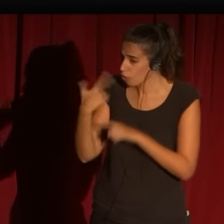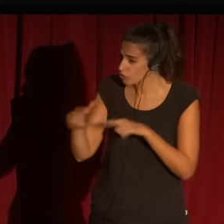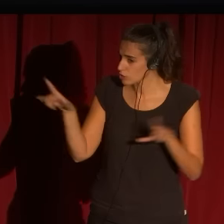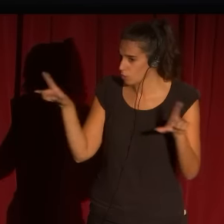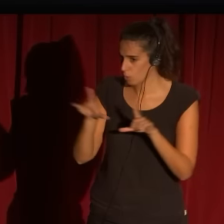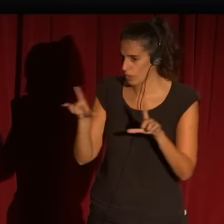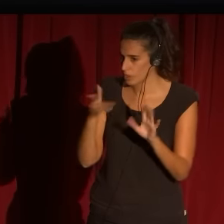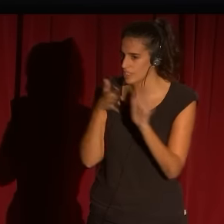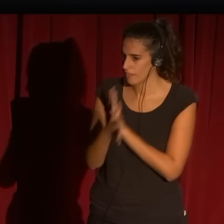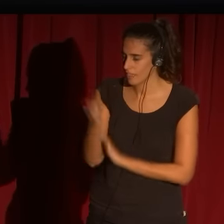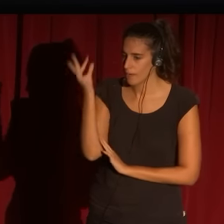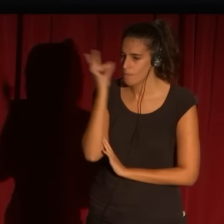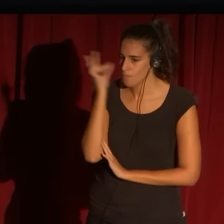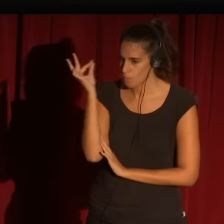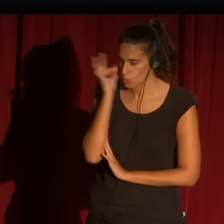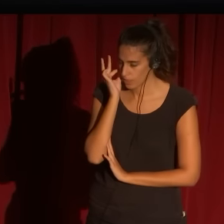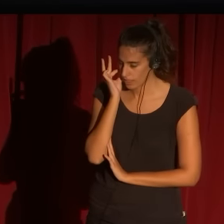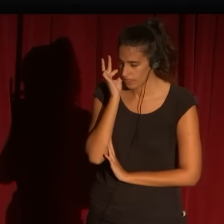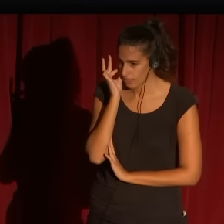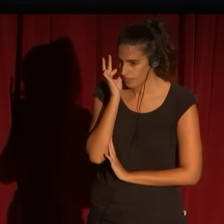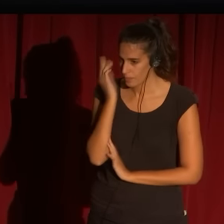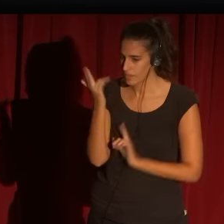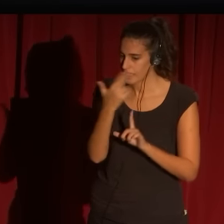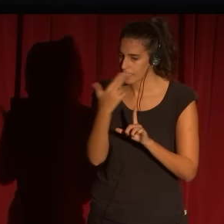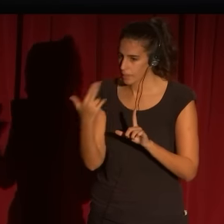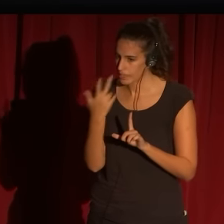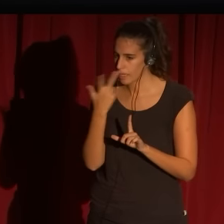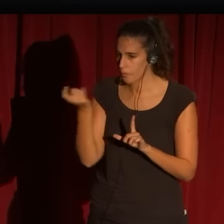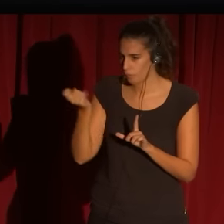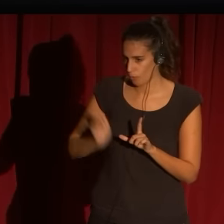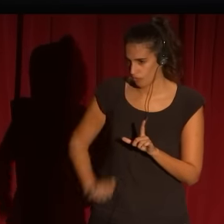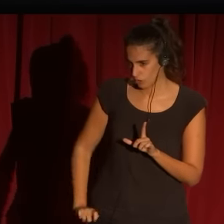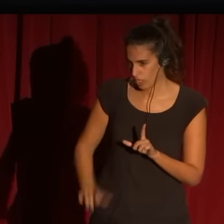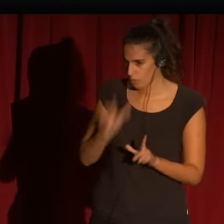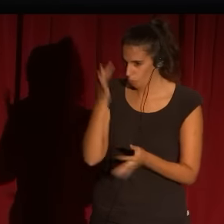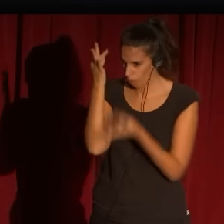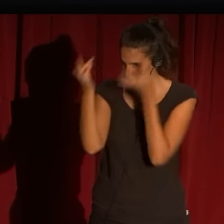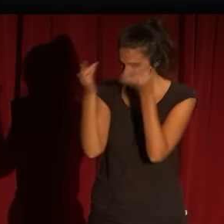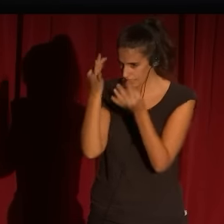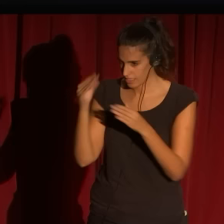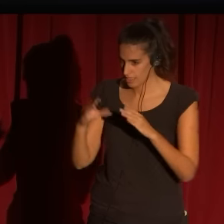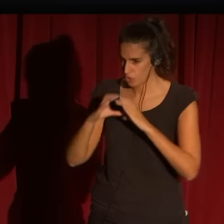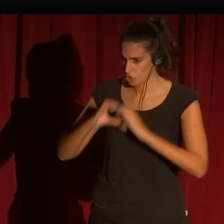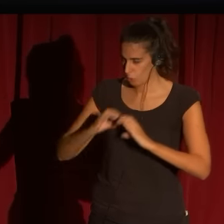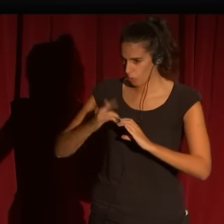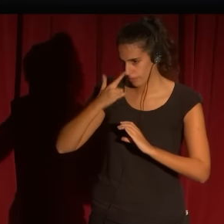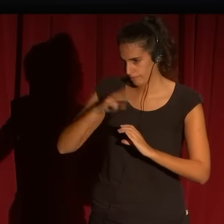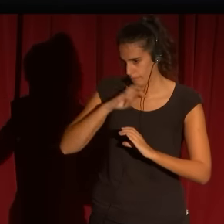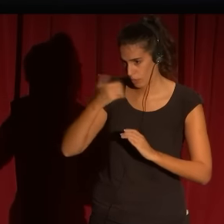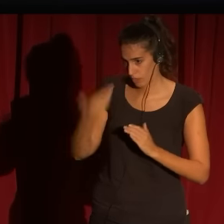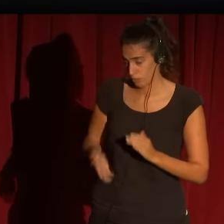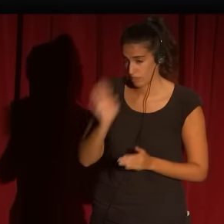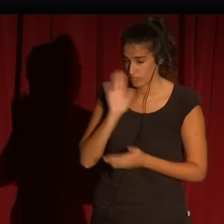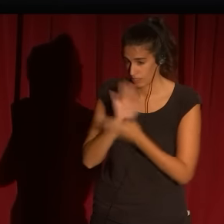nos confirman que es una mujer claramente que pinta de forma profesional el uso de soportes muy valorados por un lado que ya os he